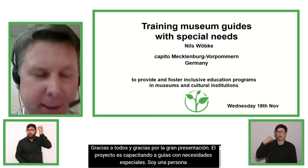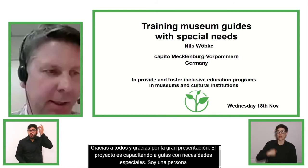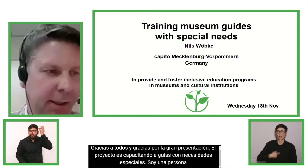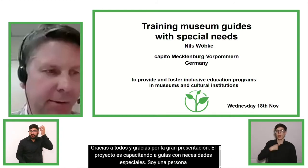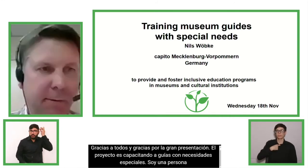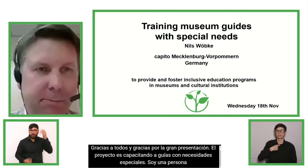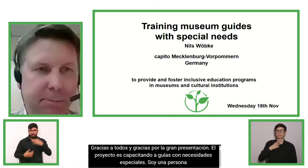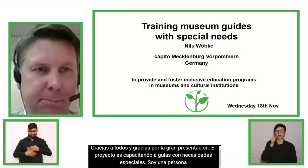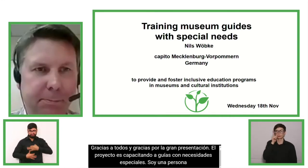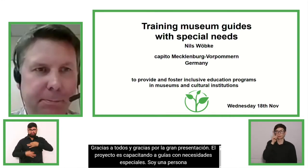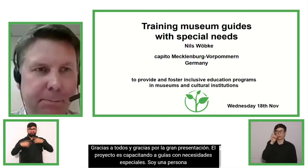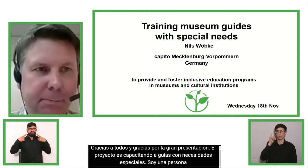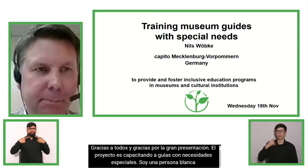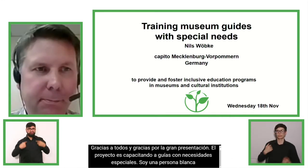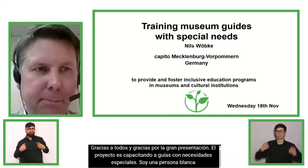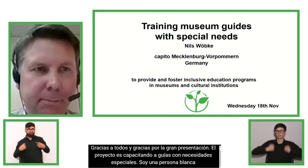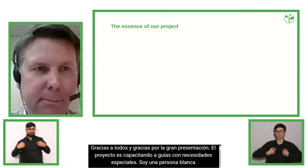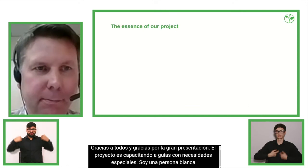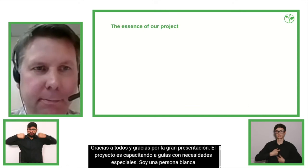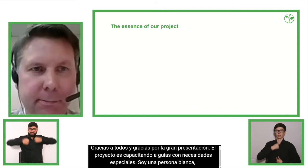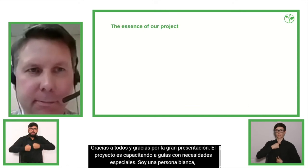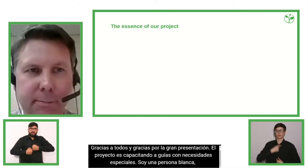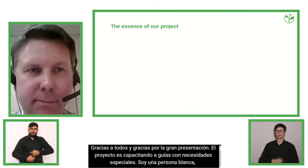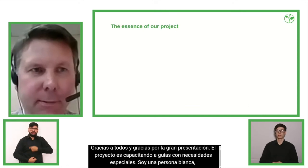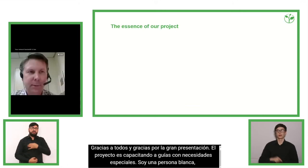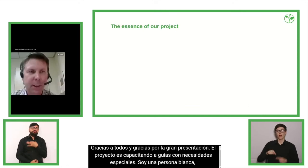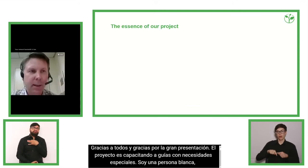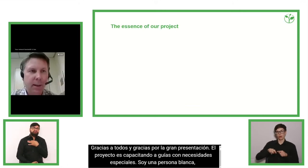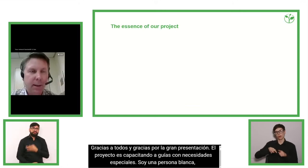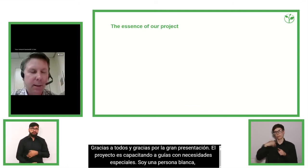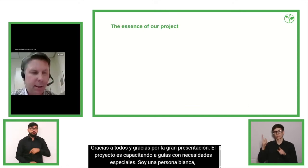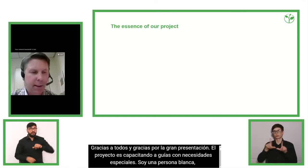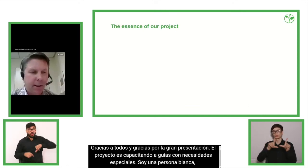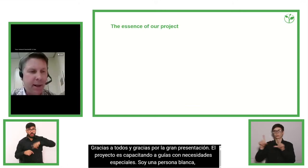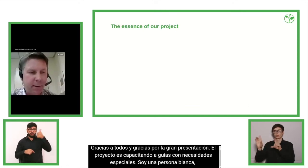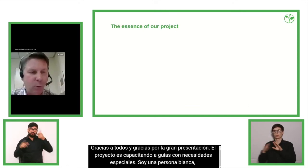chaqueta. La próxima diapositiva, por favor.